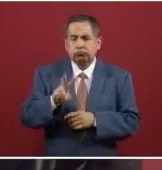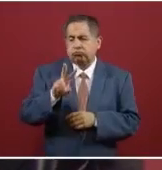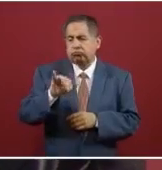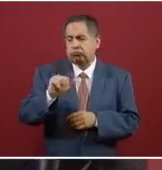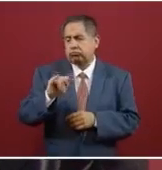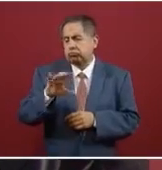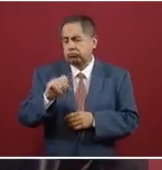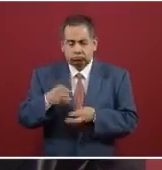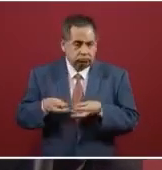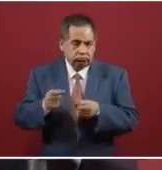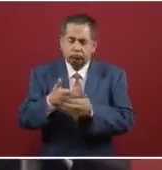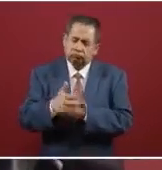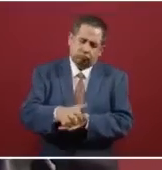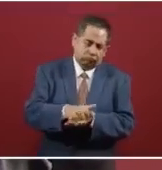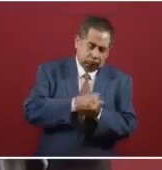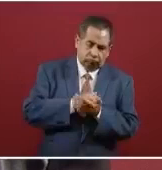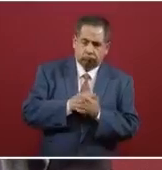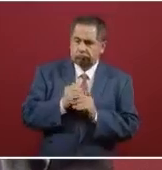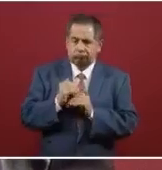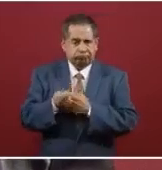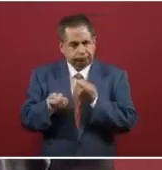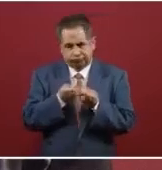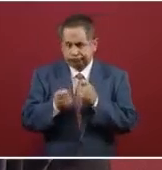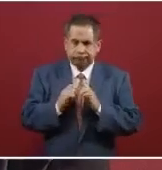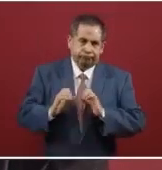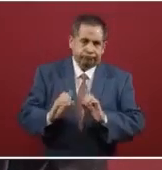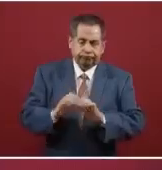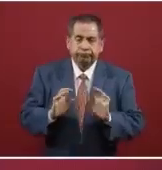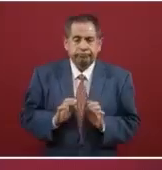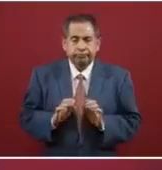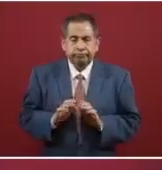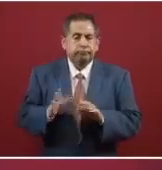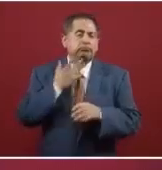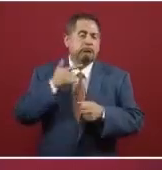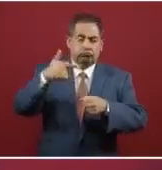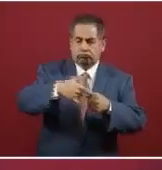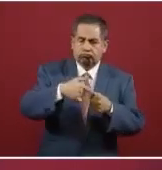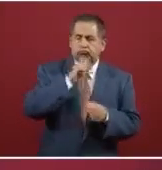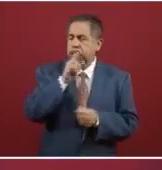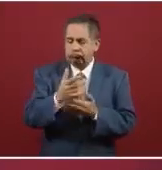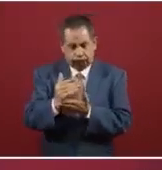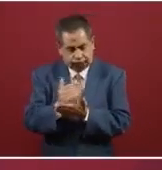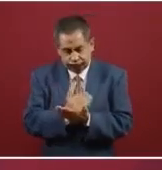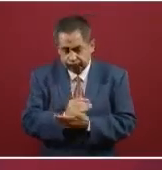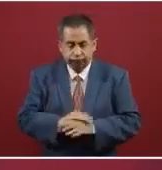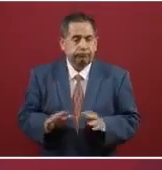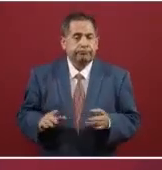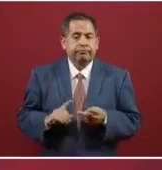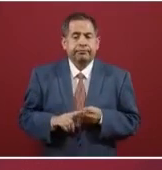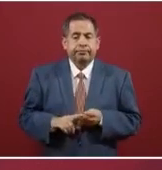viáticos, se va a controlar el gasto en combustibles,